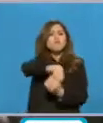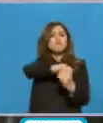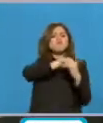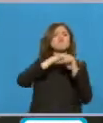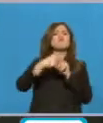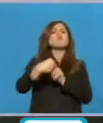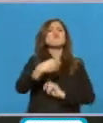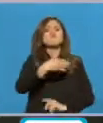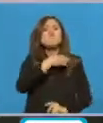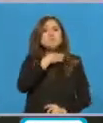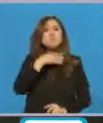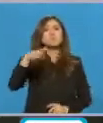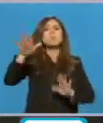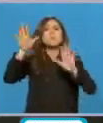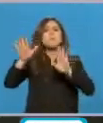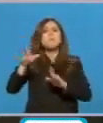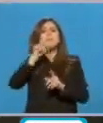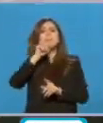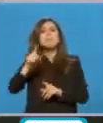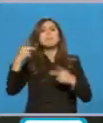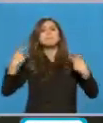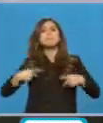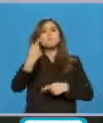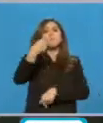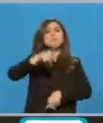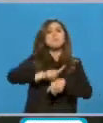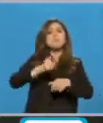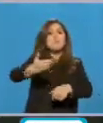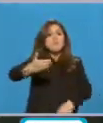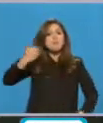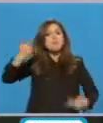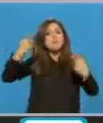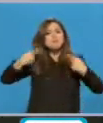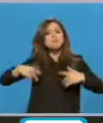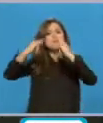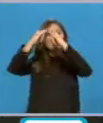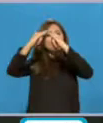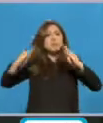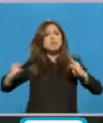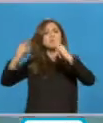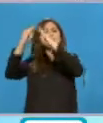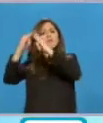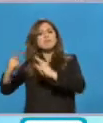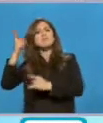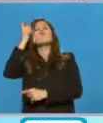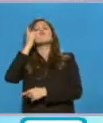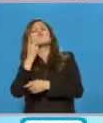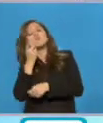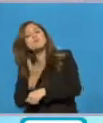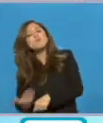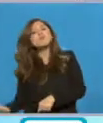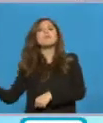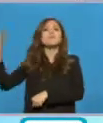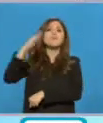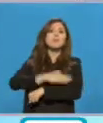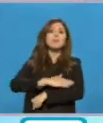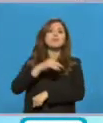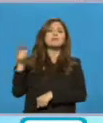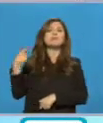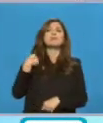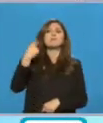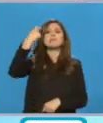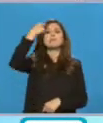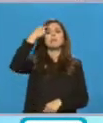una cosa de acampar ahí. Desde ¿no? un día antes Un la día gente se ya... llevaron tiendas de Empezó a campaña. Desde el principio del evento se